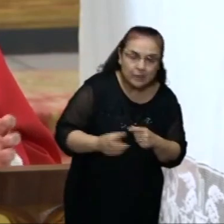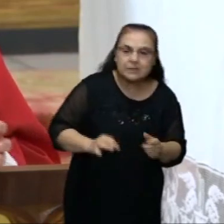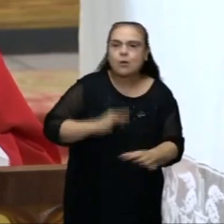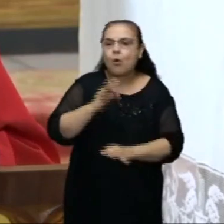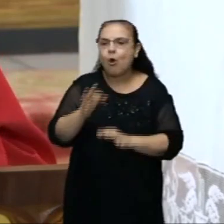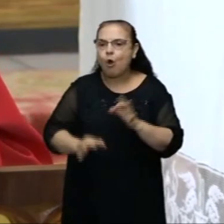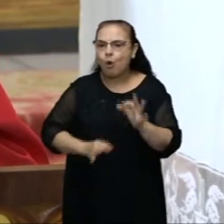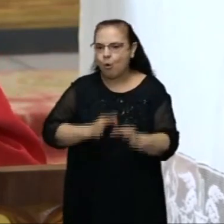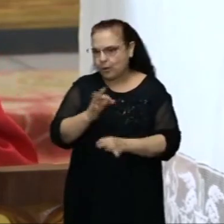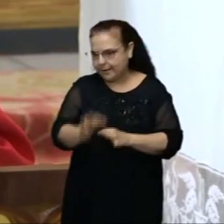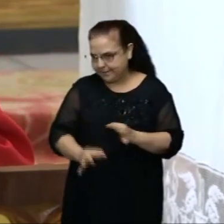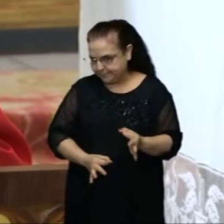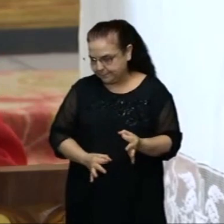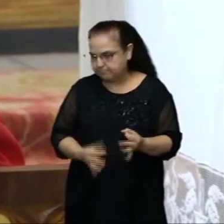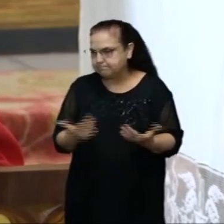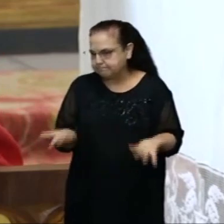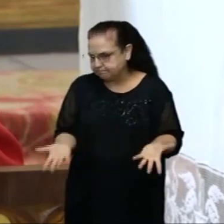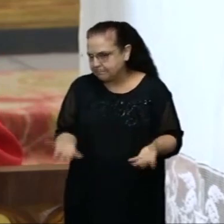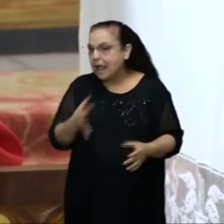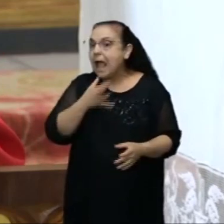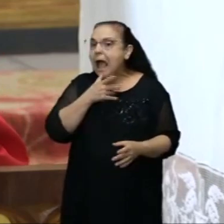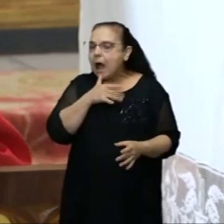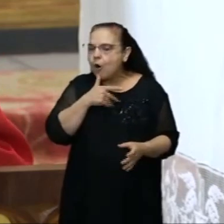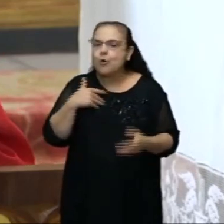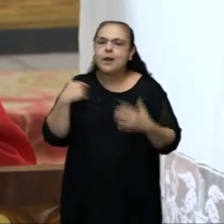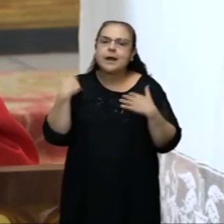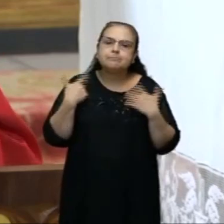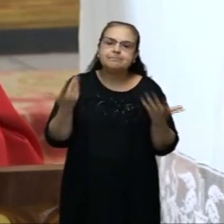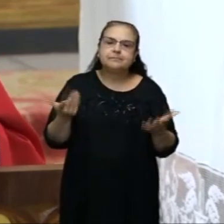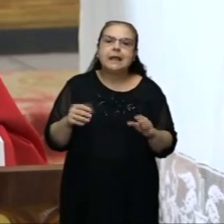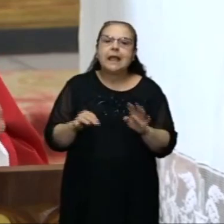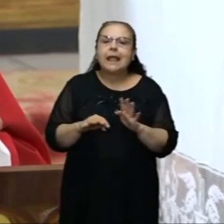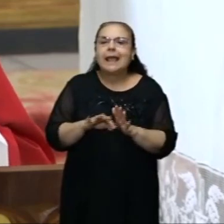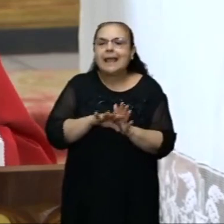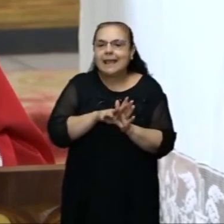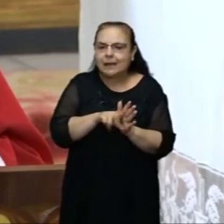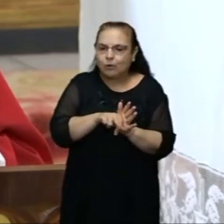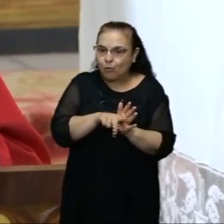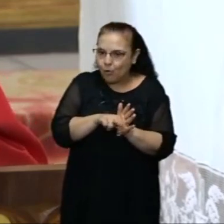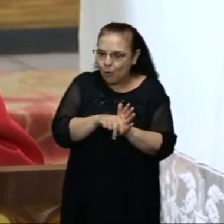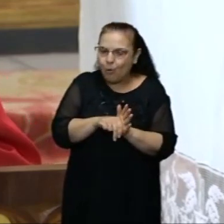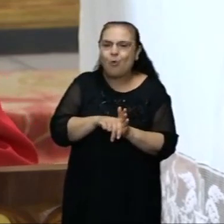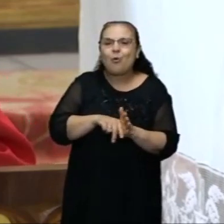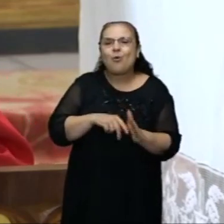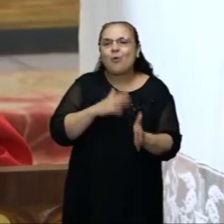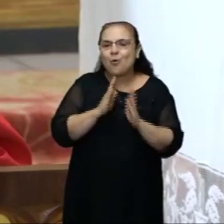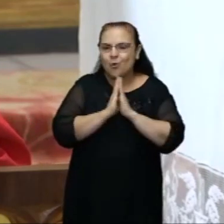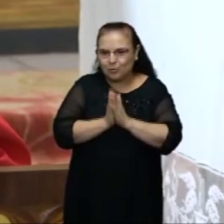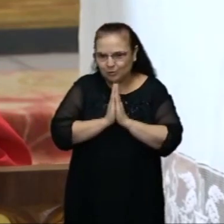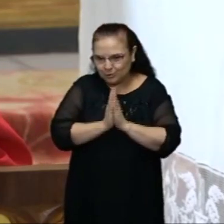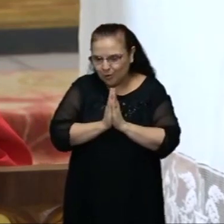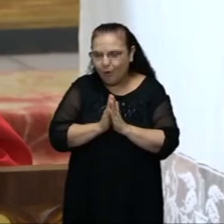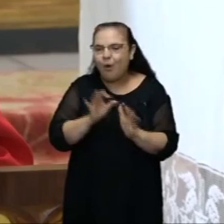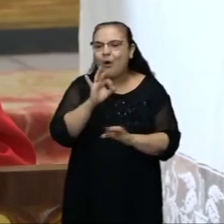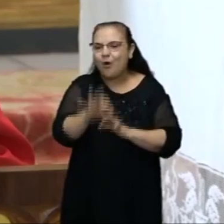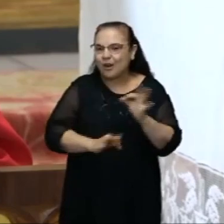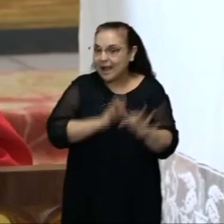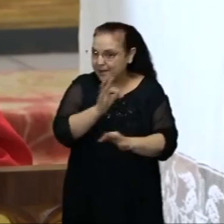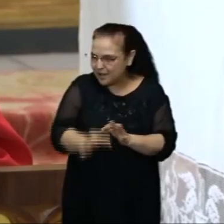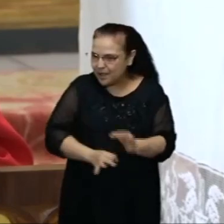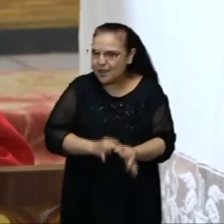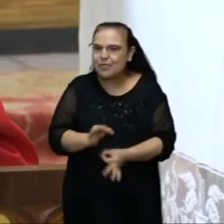organización. Ahora vamos a organizar el culto, ahora vamos a organizar los turnos de los